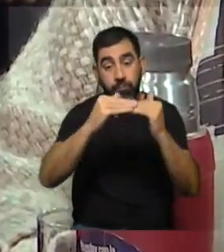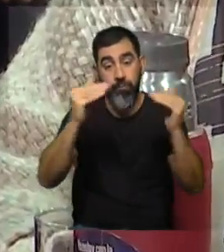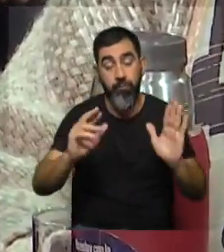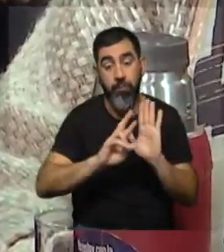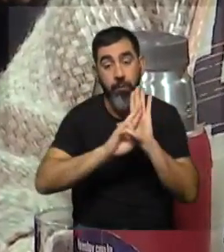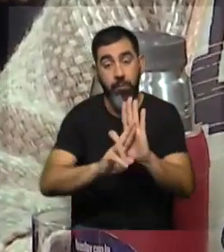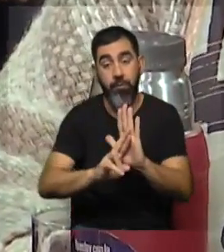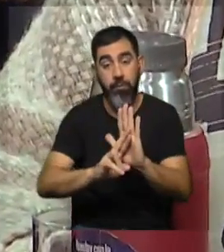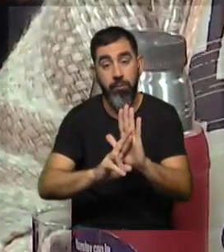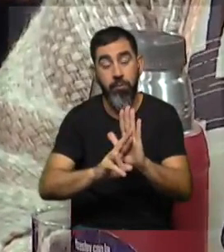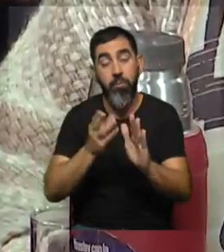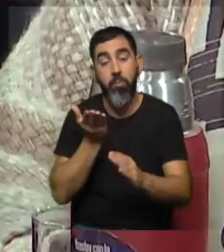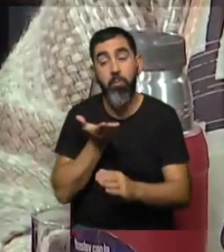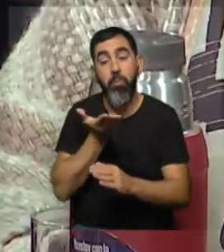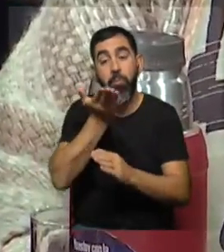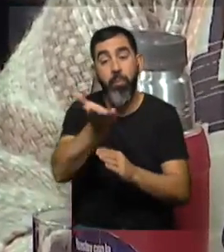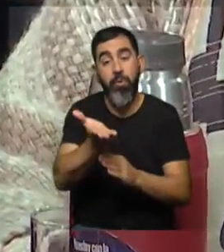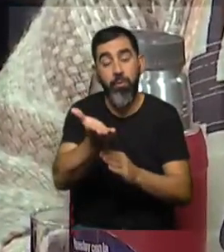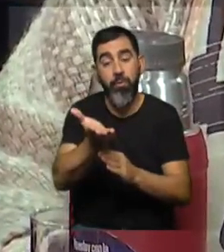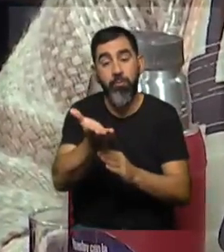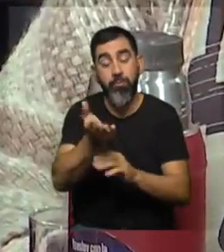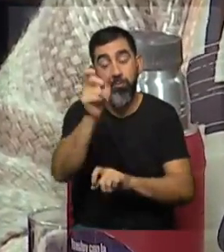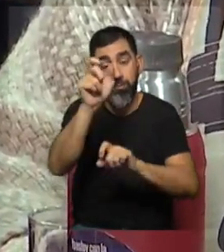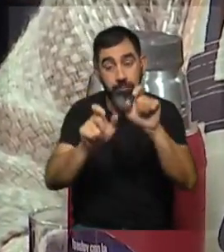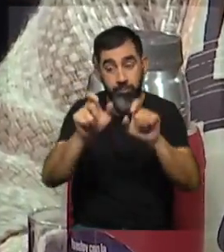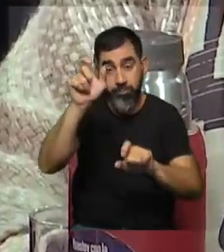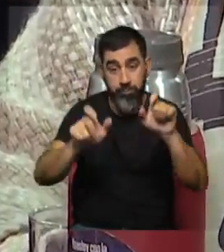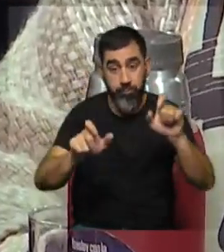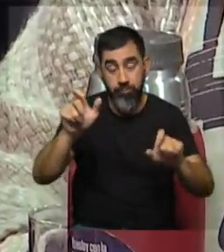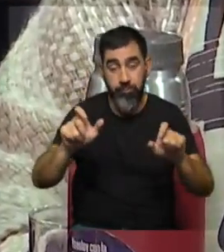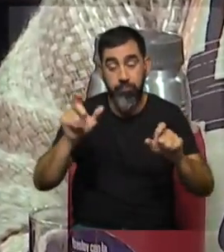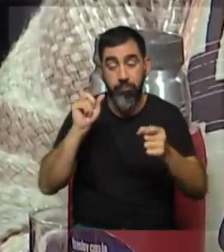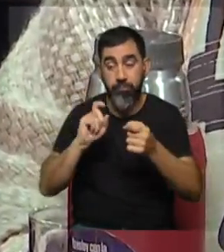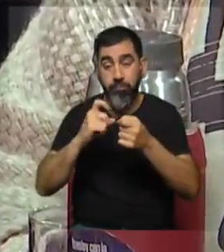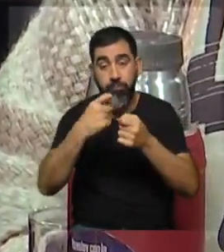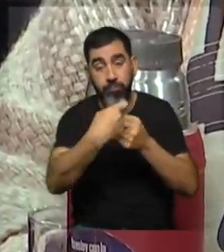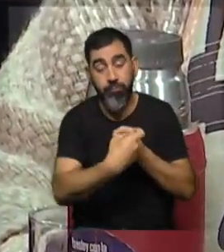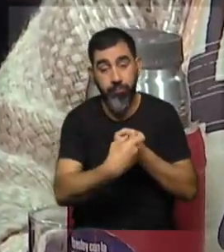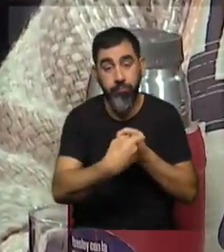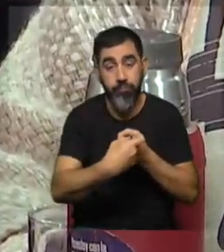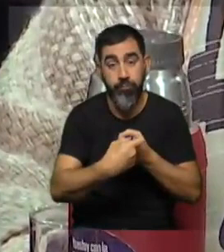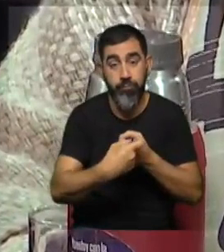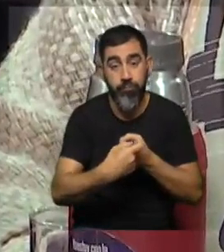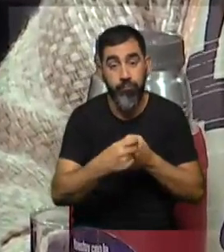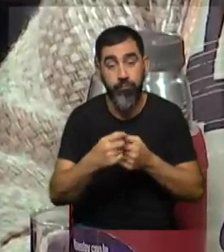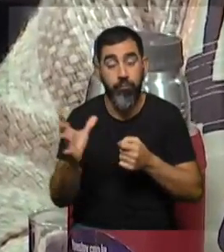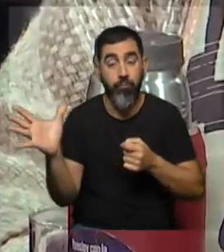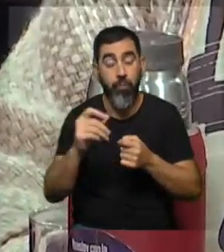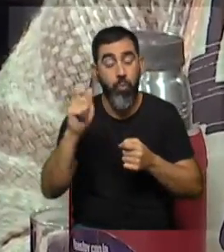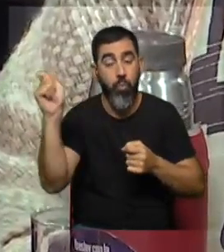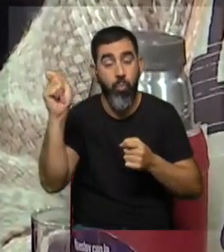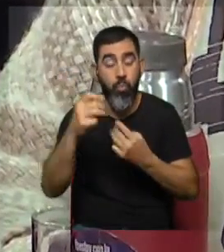representativa a una exhortación a que masivamente la filiales del movimiento sindical y de todo el campo